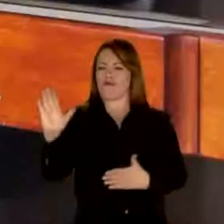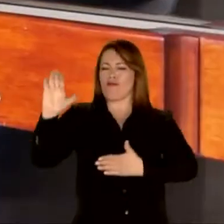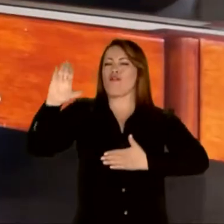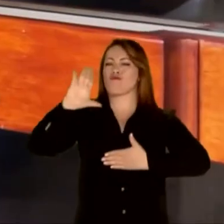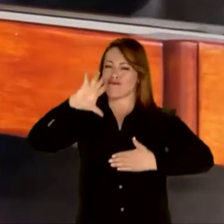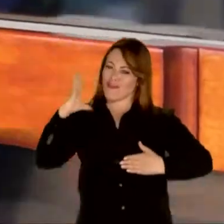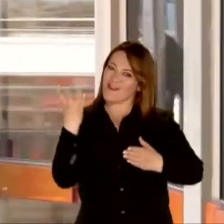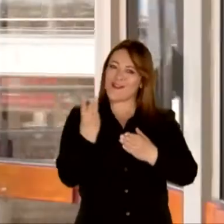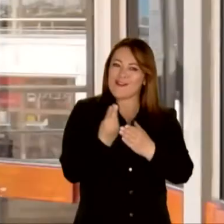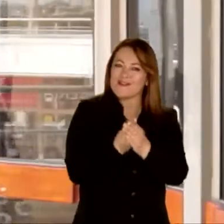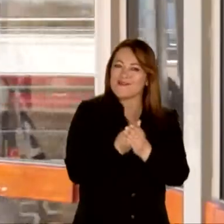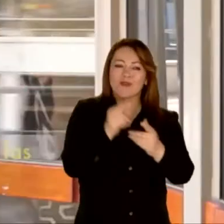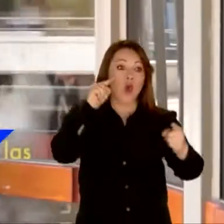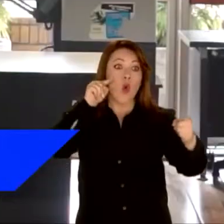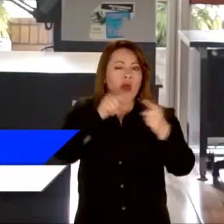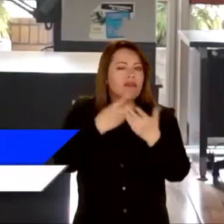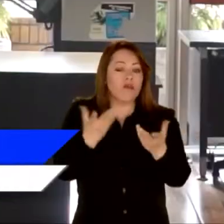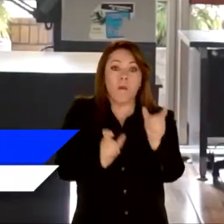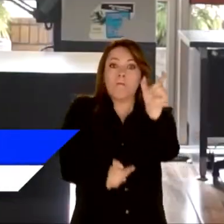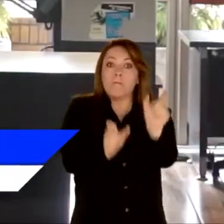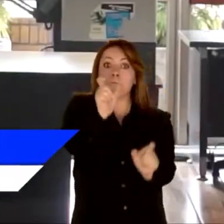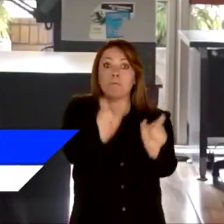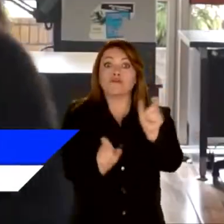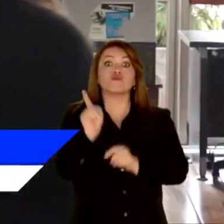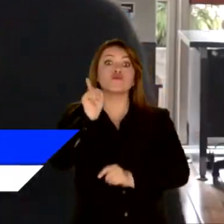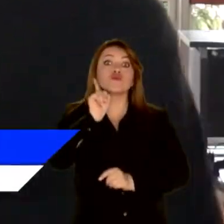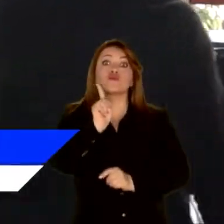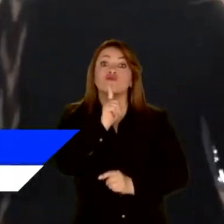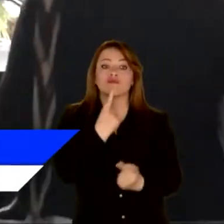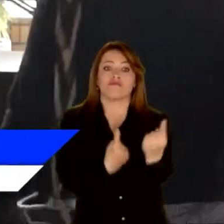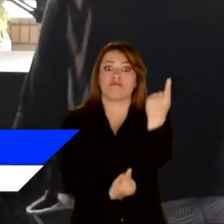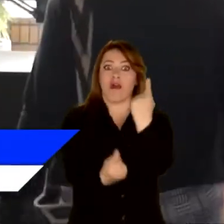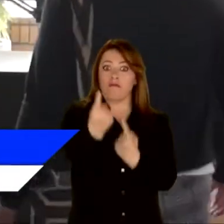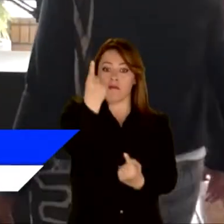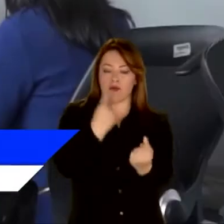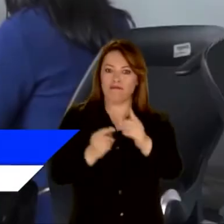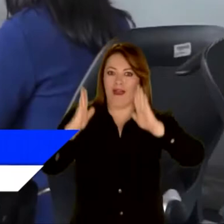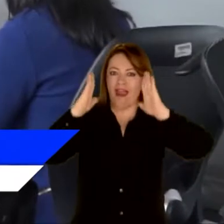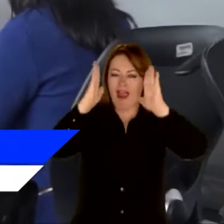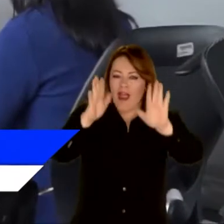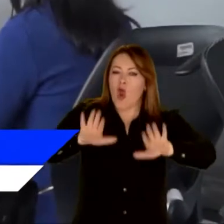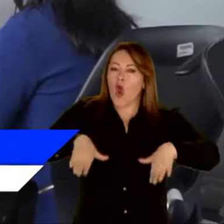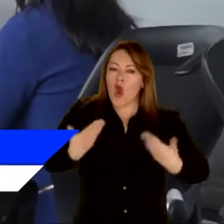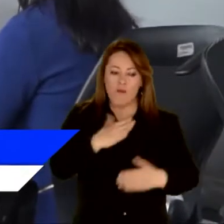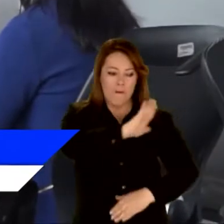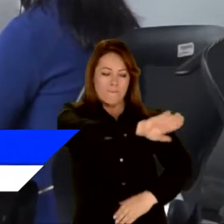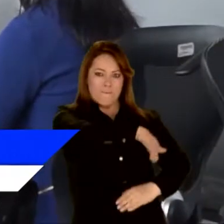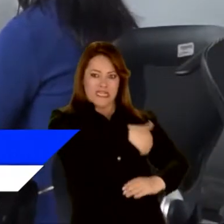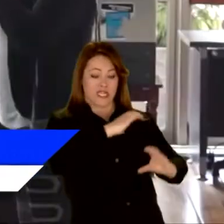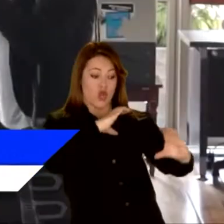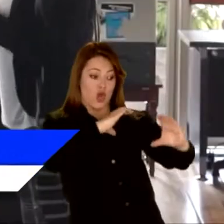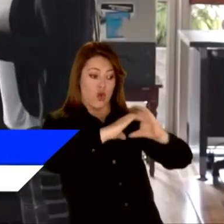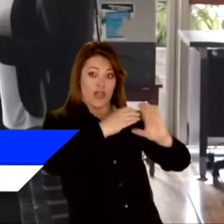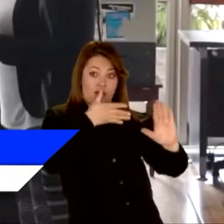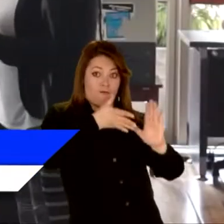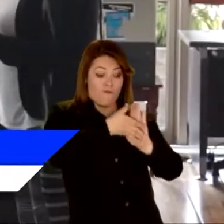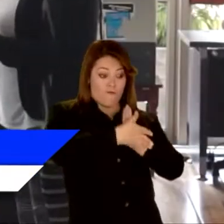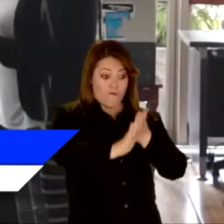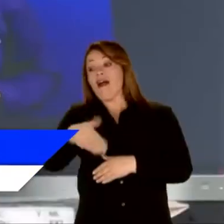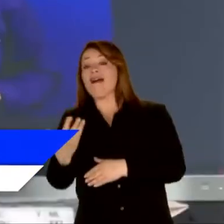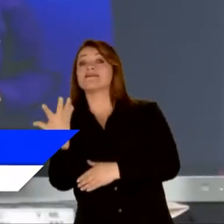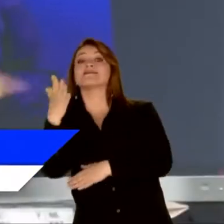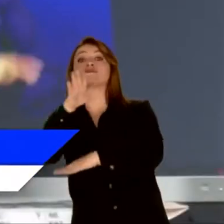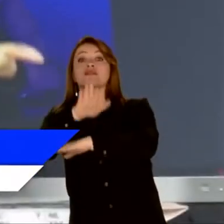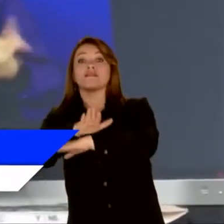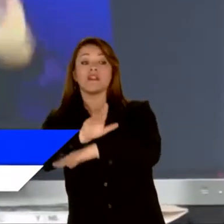¿Sabe usted qué es el Centro de Relevo? Pues bien, este es un servicio de comunicación que permite poner en contacto a personas sordas con personas